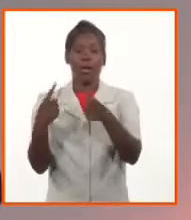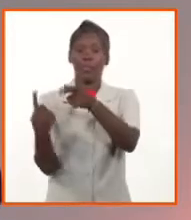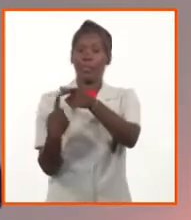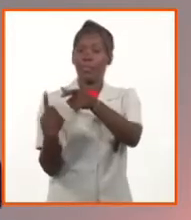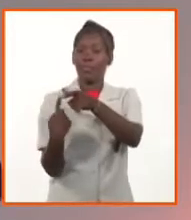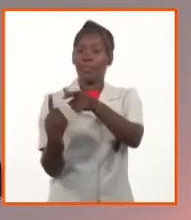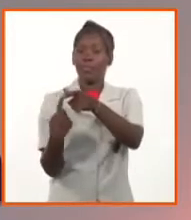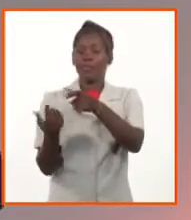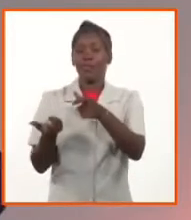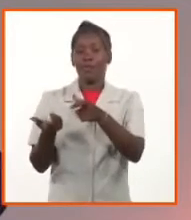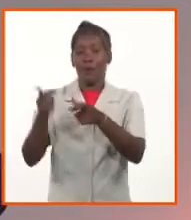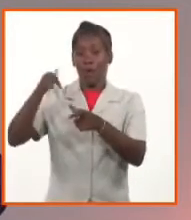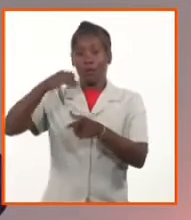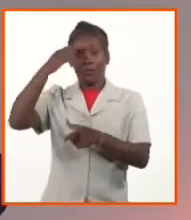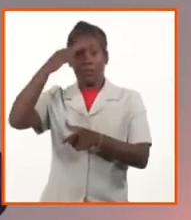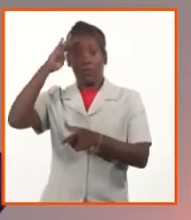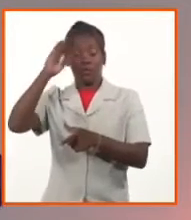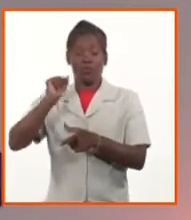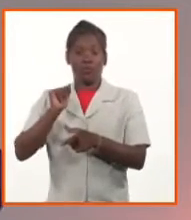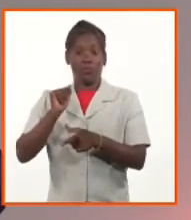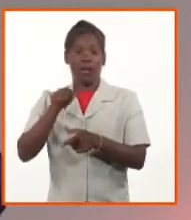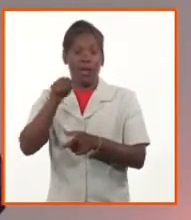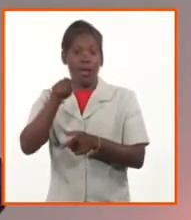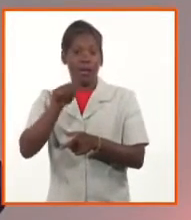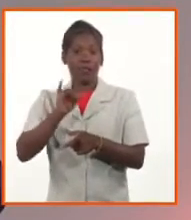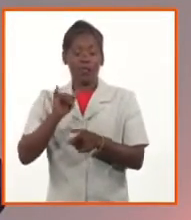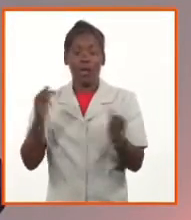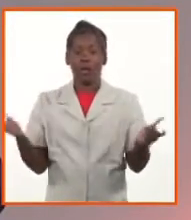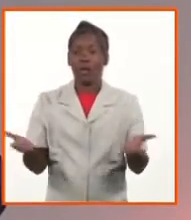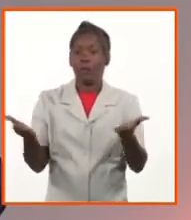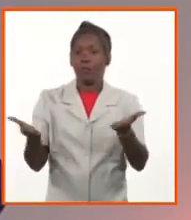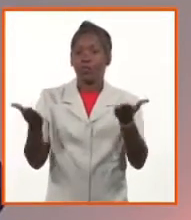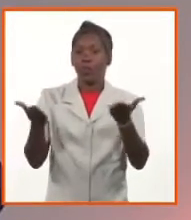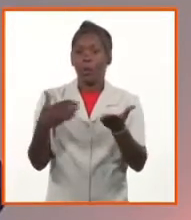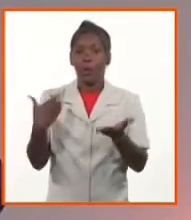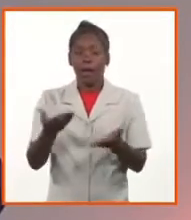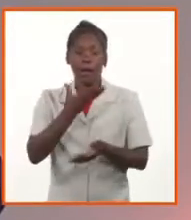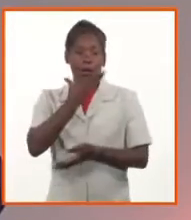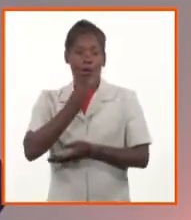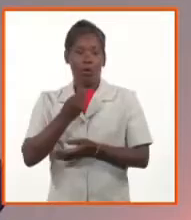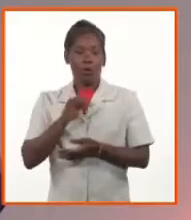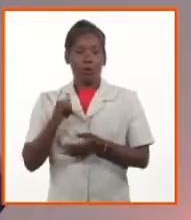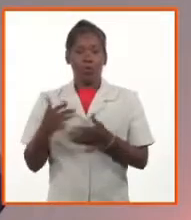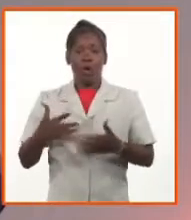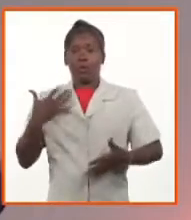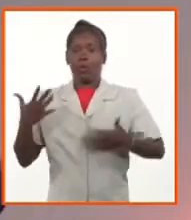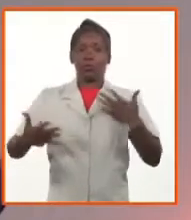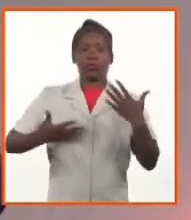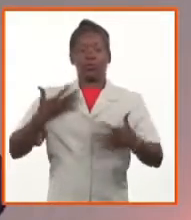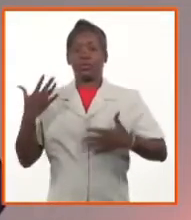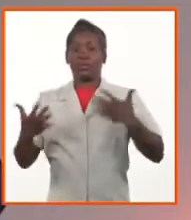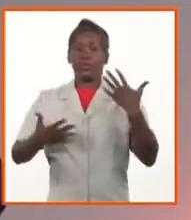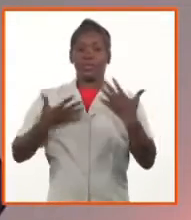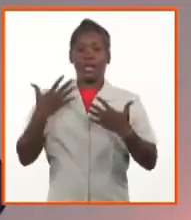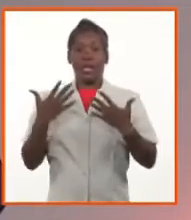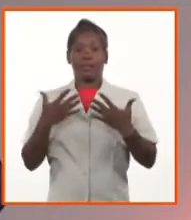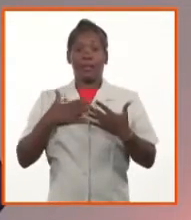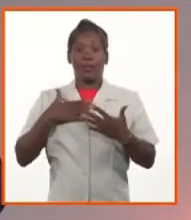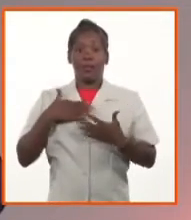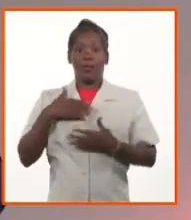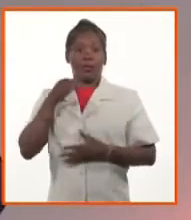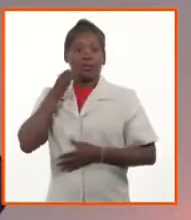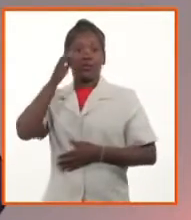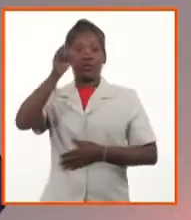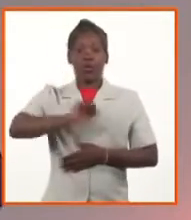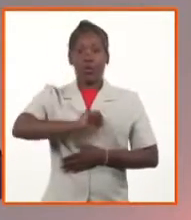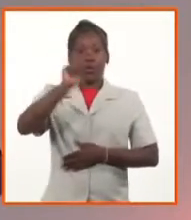nuestro país. Si lo hace un artista visual, pues bueno, asegura que se le dé el apoyo económico para convertir en realidad su proyecto de exposición. Si